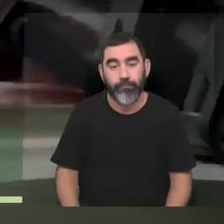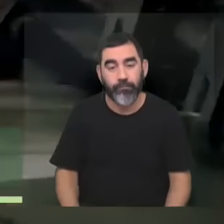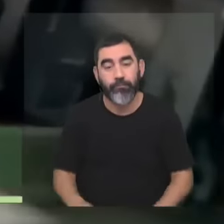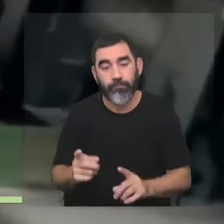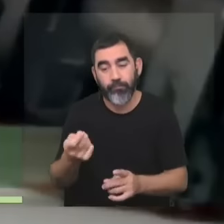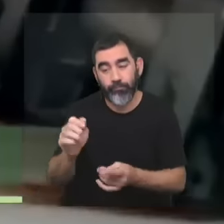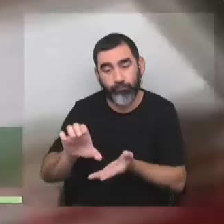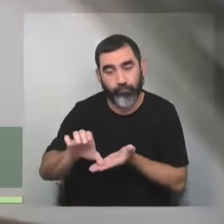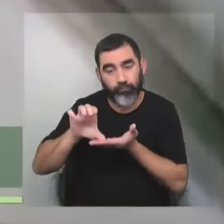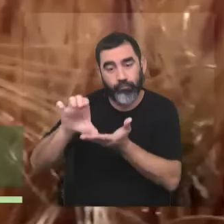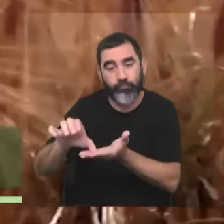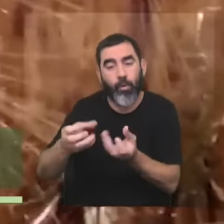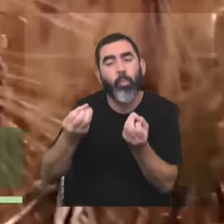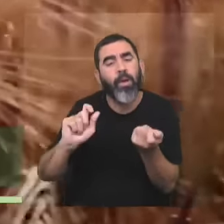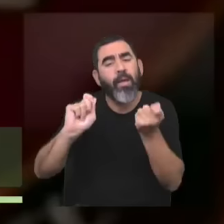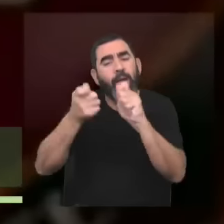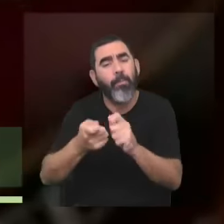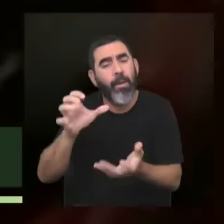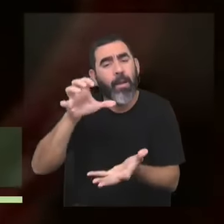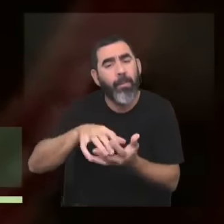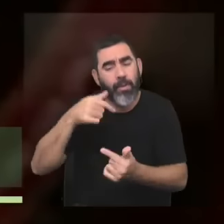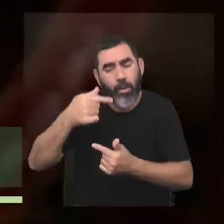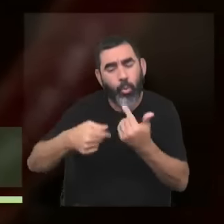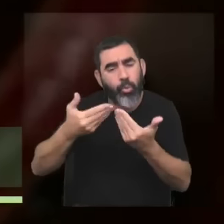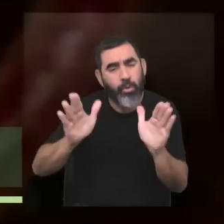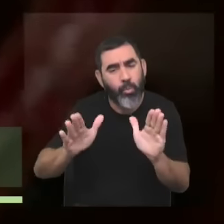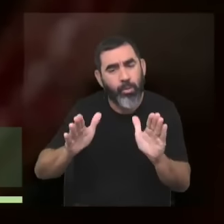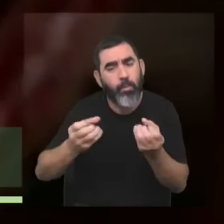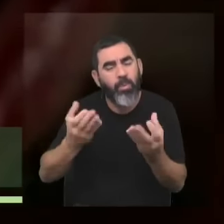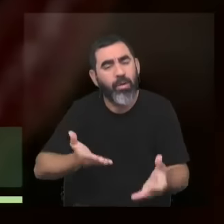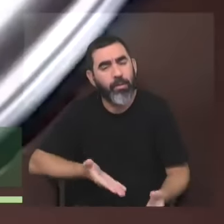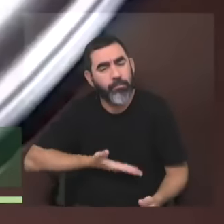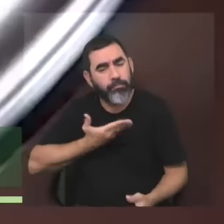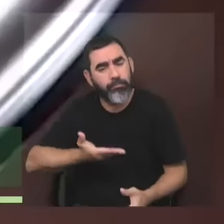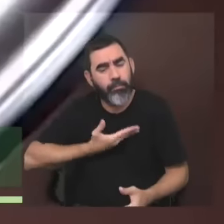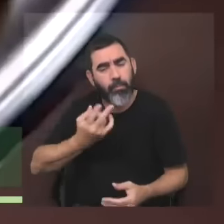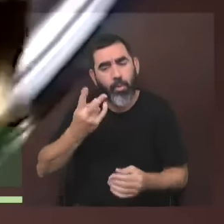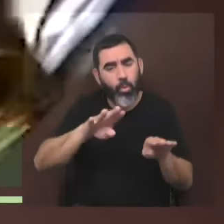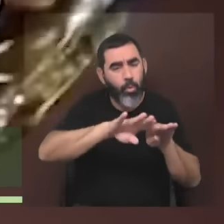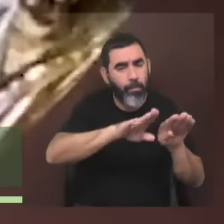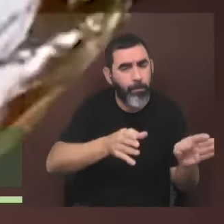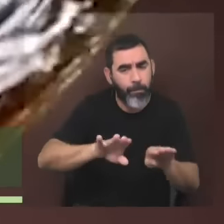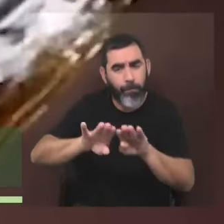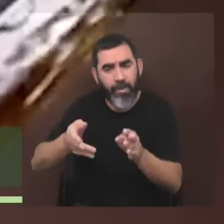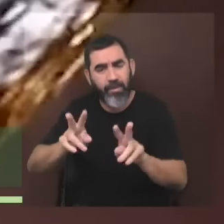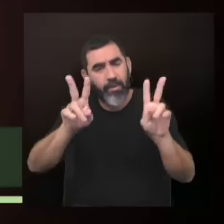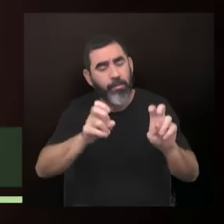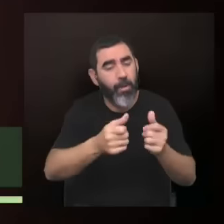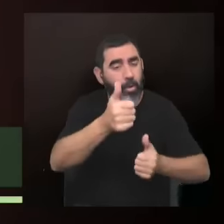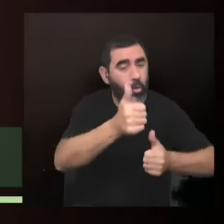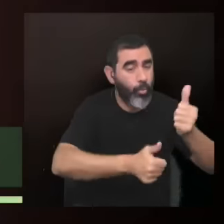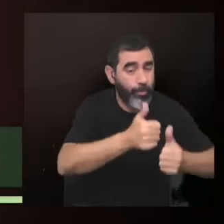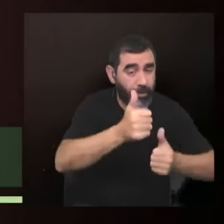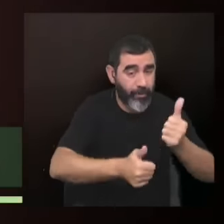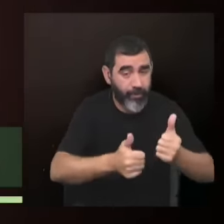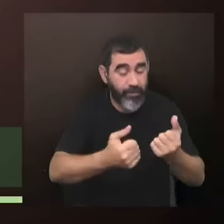retiros incentivados Qué cambió para que la planta pueda seguir abierta había un reclamo se establecieron dos mesas en una querían hablar sobre el tema competitividad